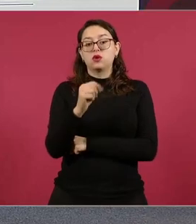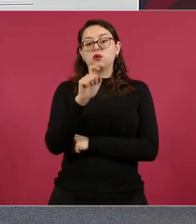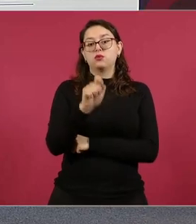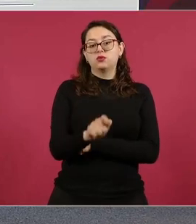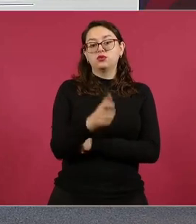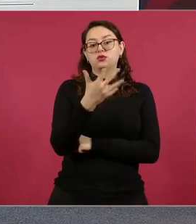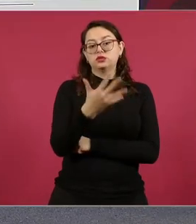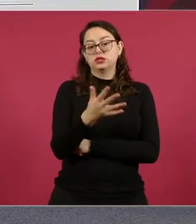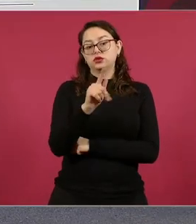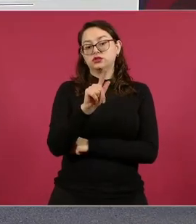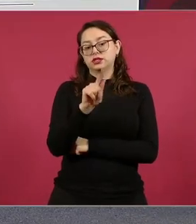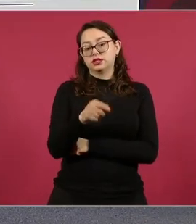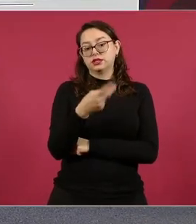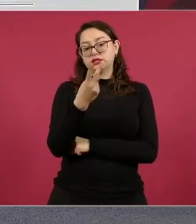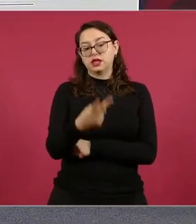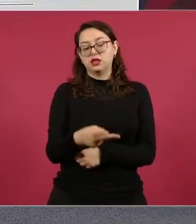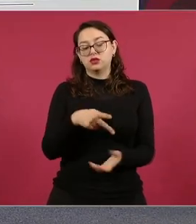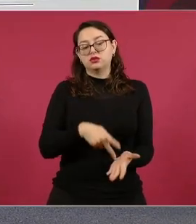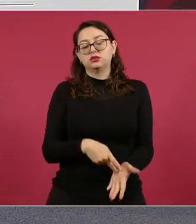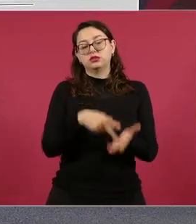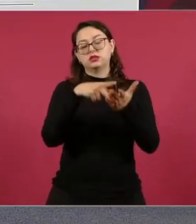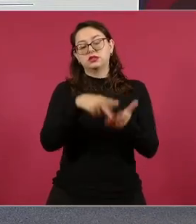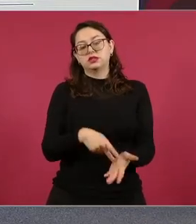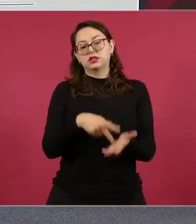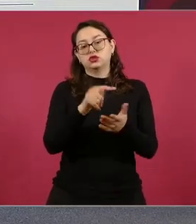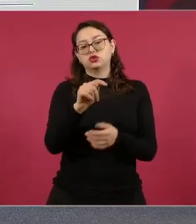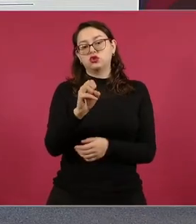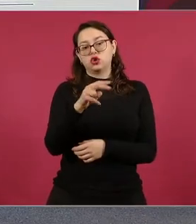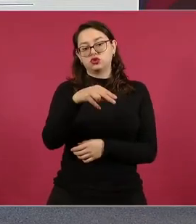9.72 toneladas de metanfetaminas y